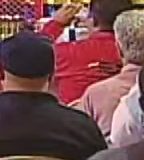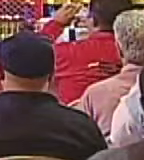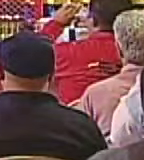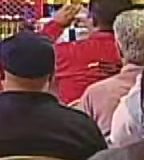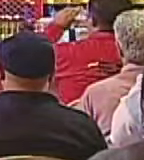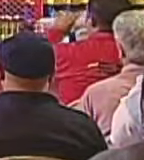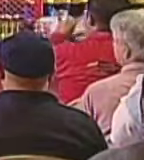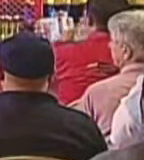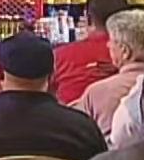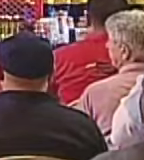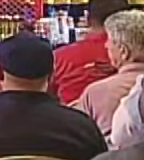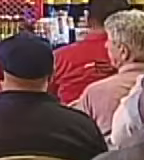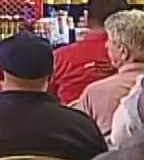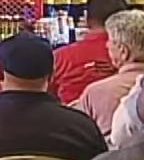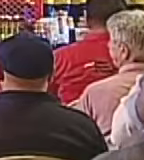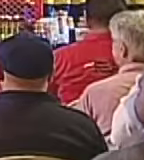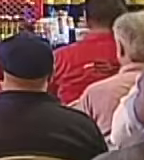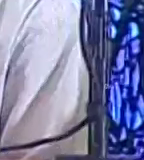Consejo de Vicepresidente.